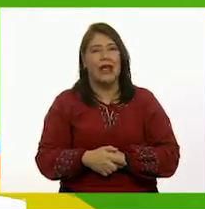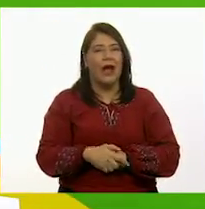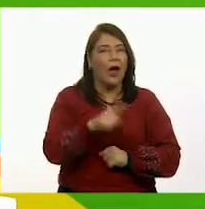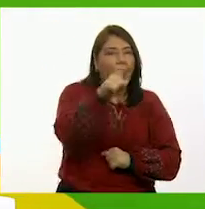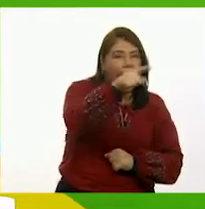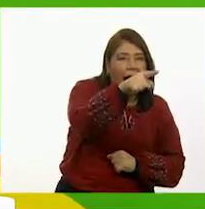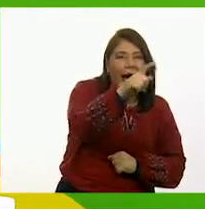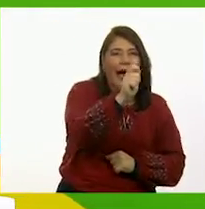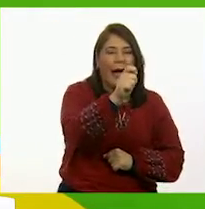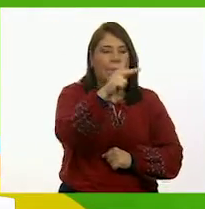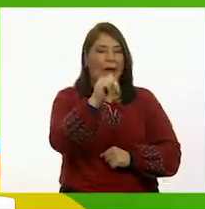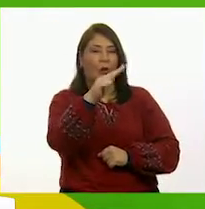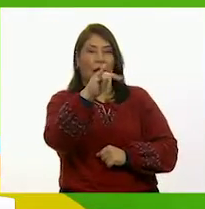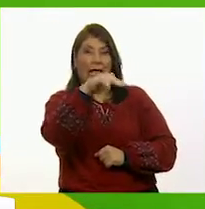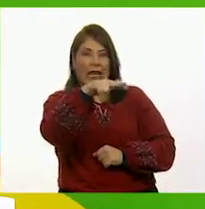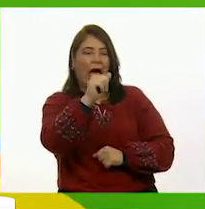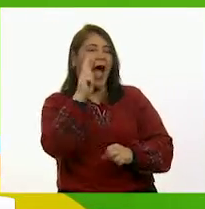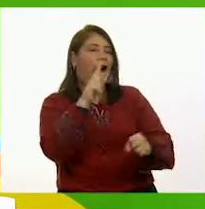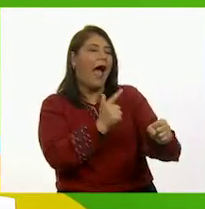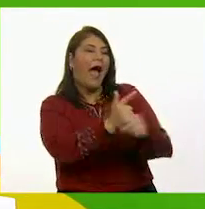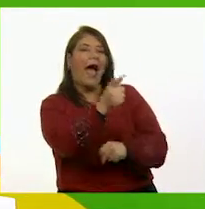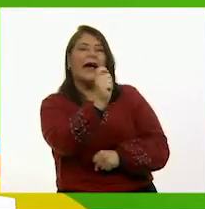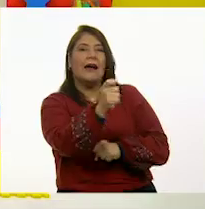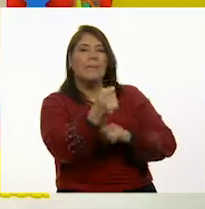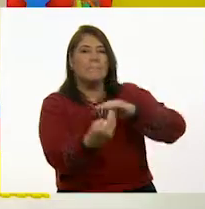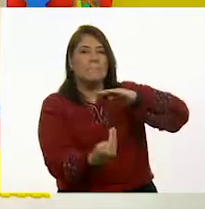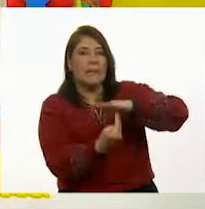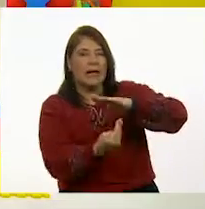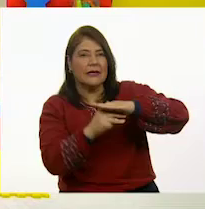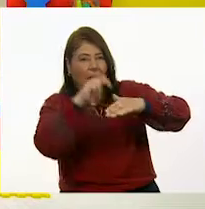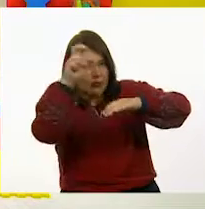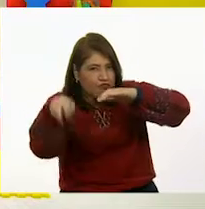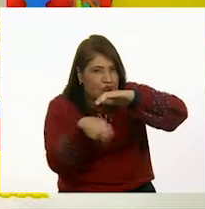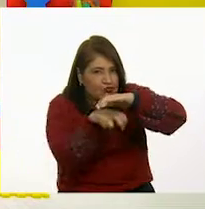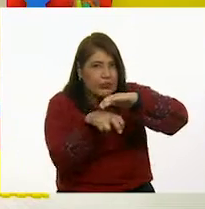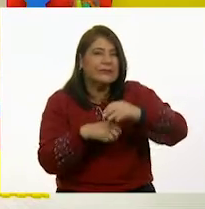¡Uno, dos, tres por Paulina que está abajo de la mesa!